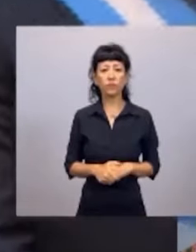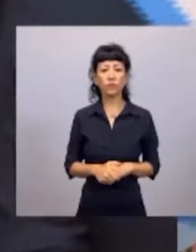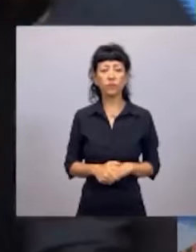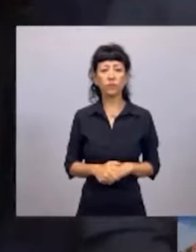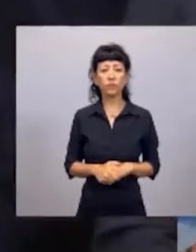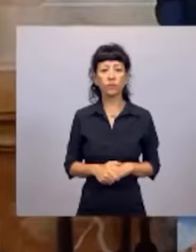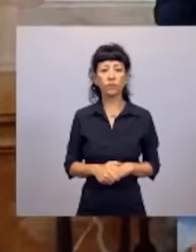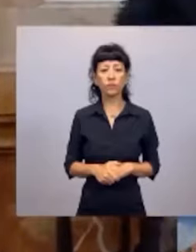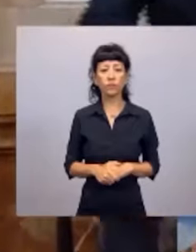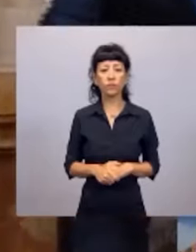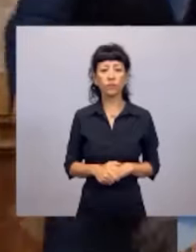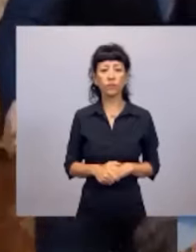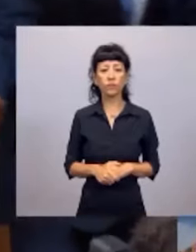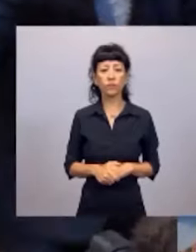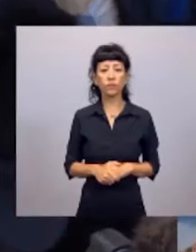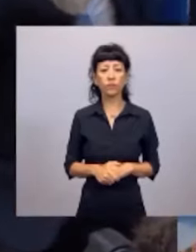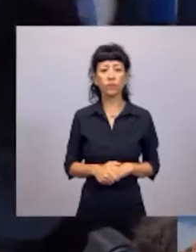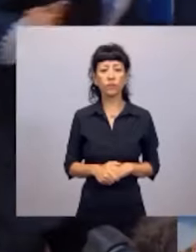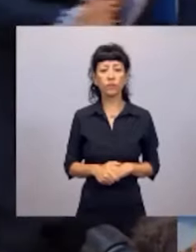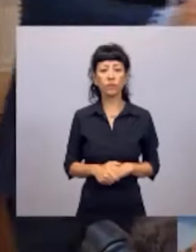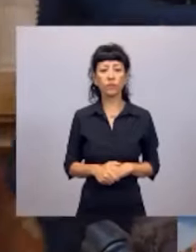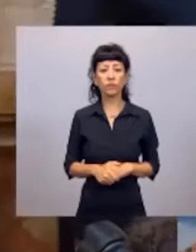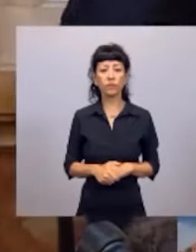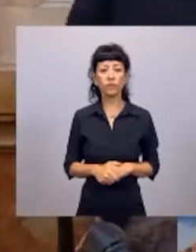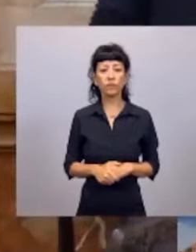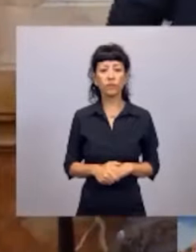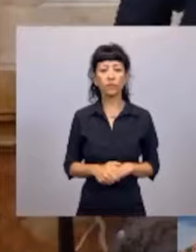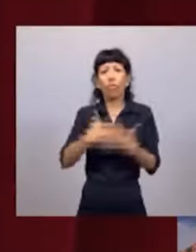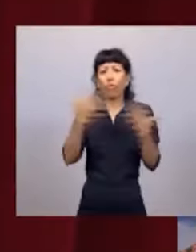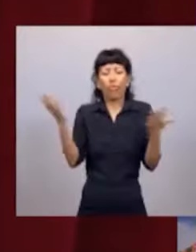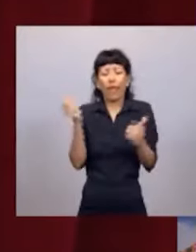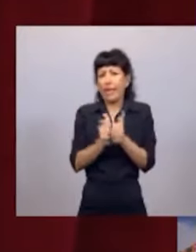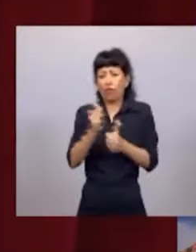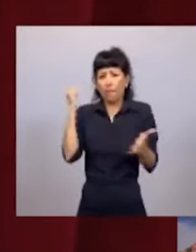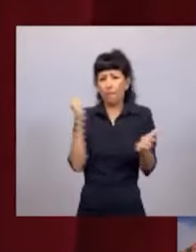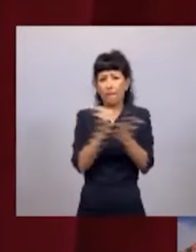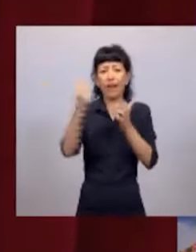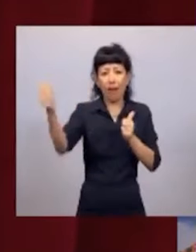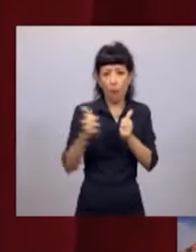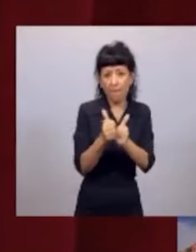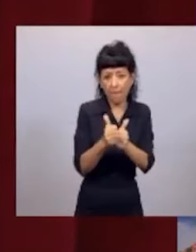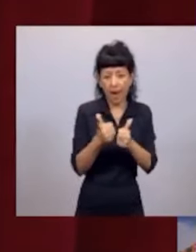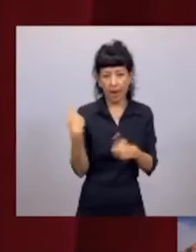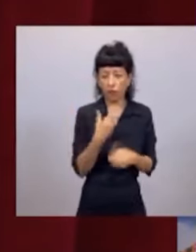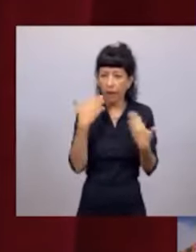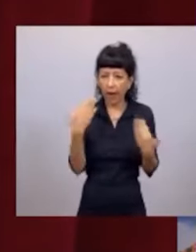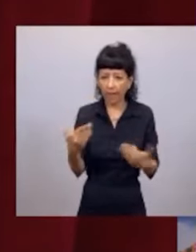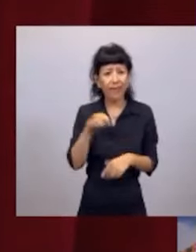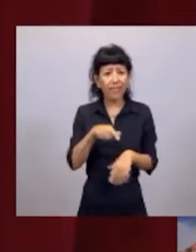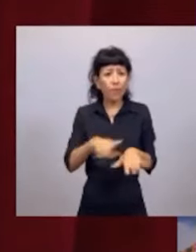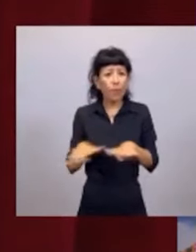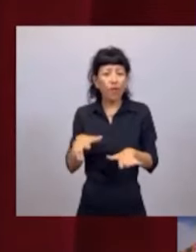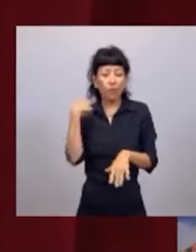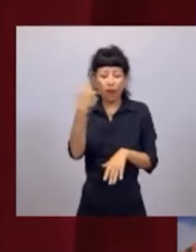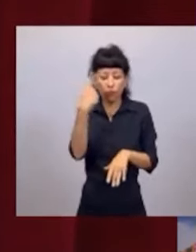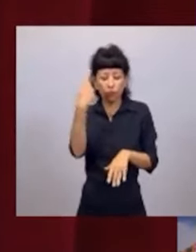inocentes por año, dice una de las notas. Este escrito fue dejado en una gasolinera tras asesinar a sangre fría a Bruno Busiani, de